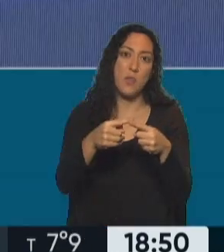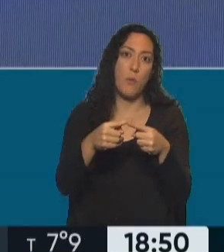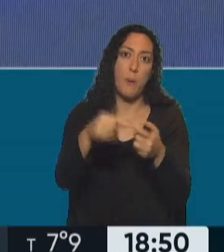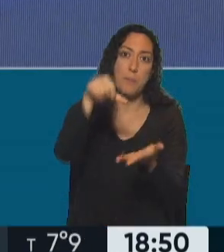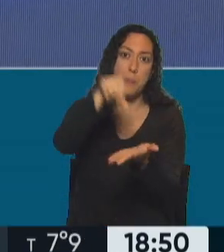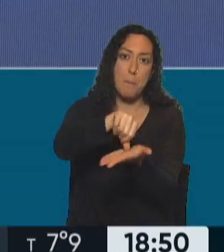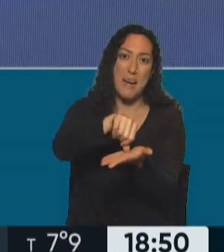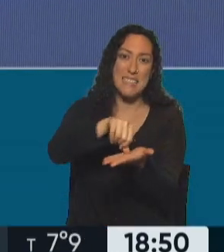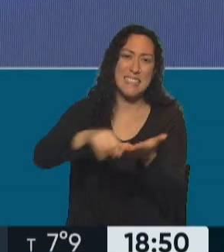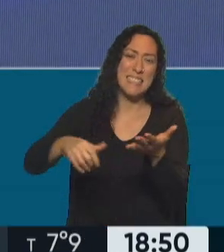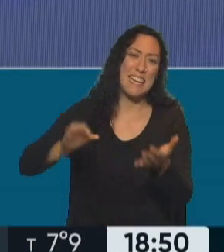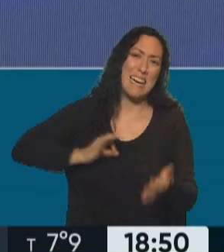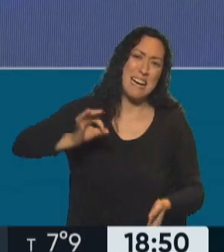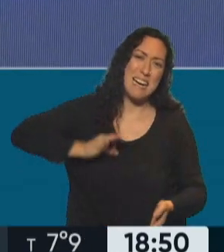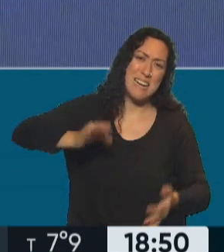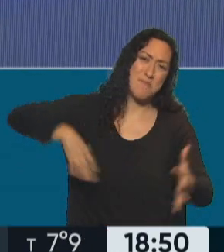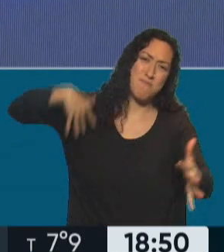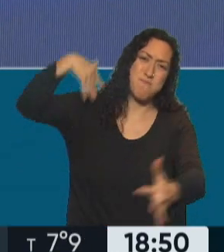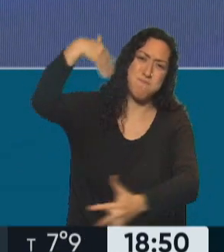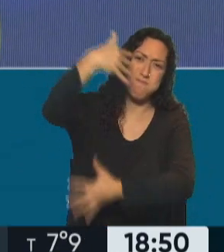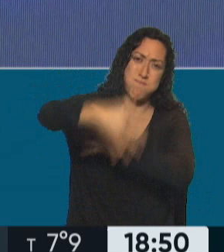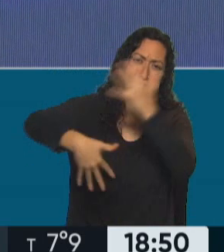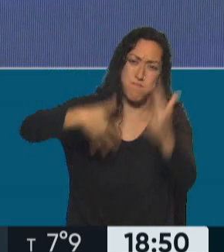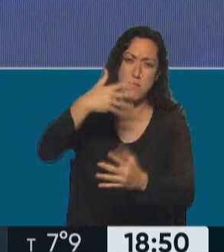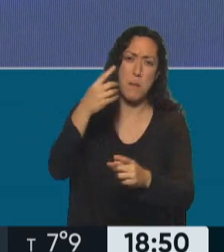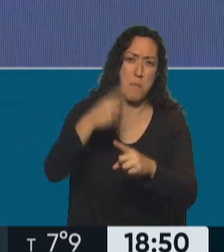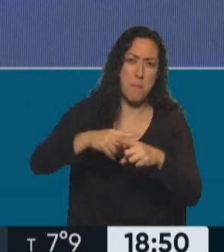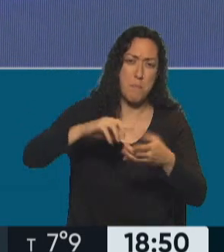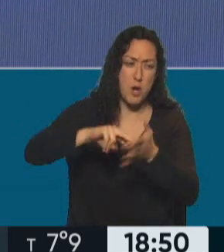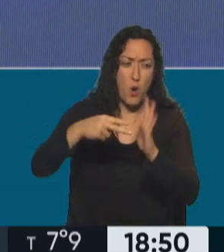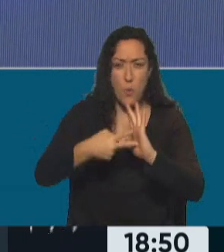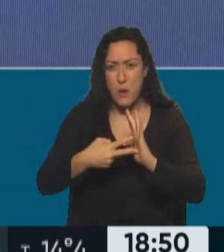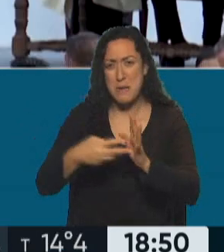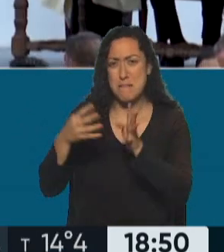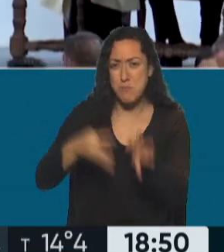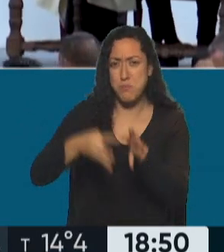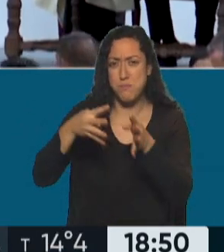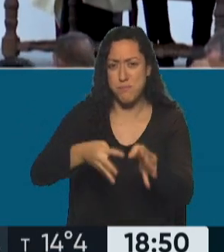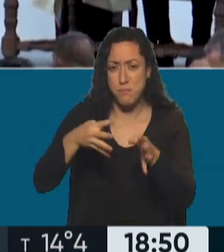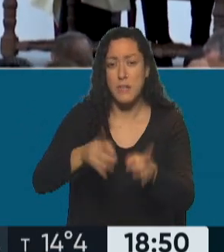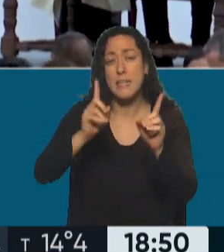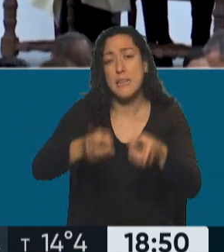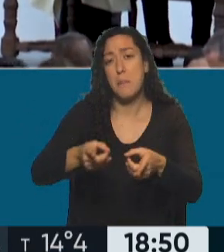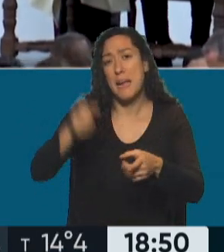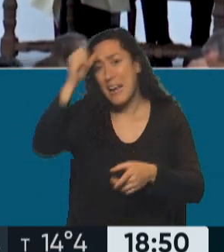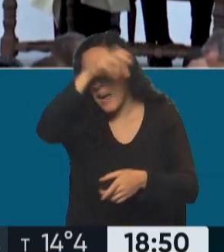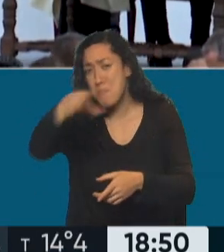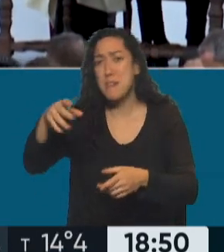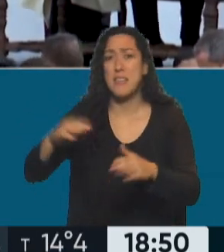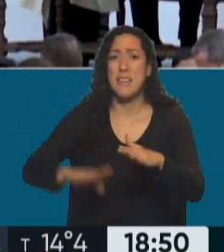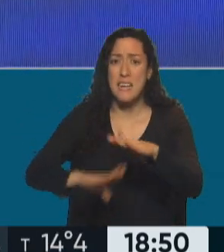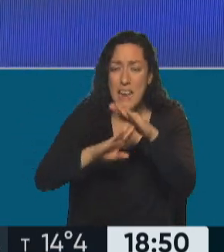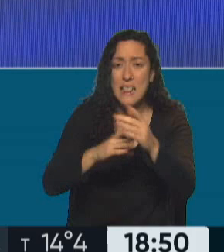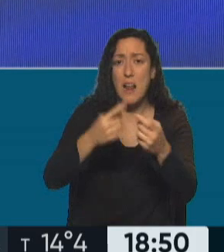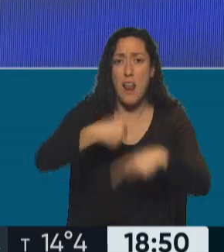país que desde hace décadas tuvo el conflicto armado, pero también si vemos los asesinatos, por ejemplo, a campesinos, a dirigentes y